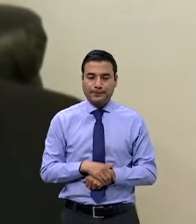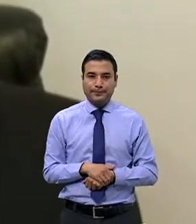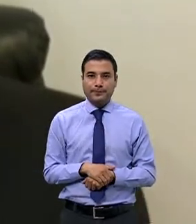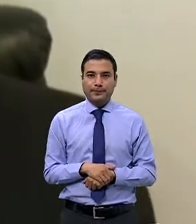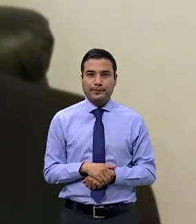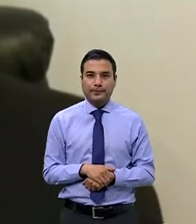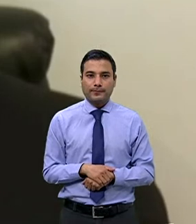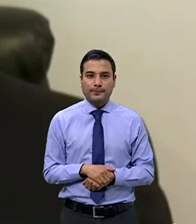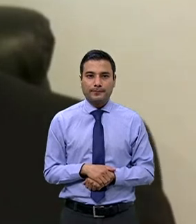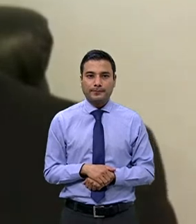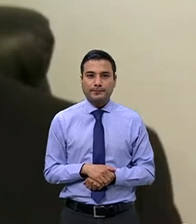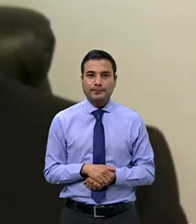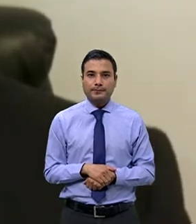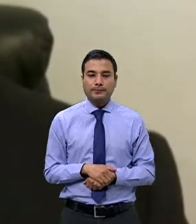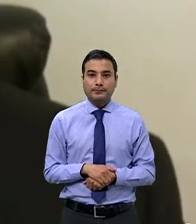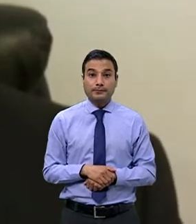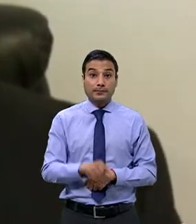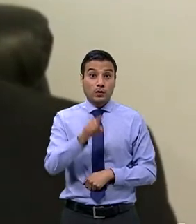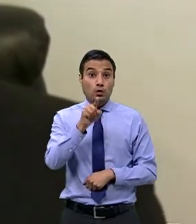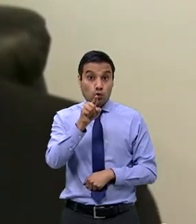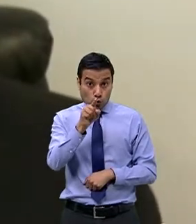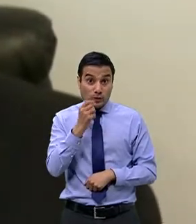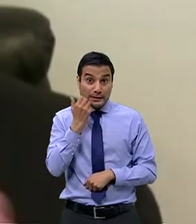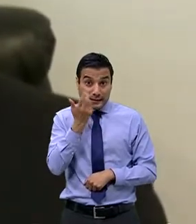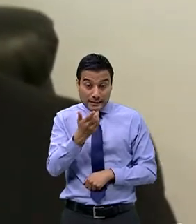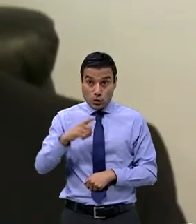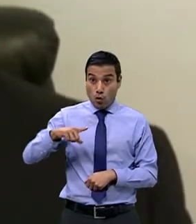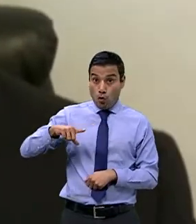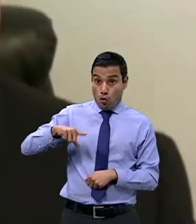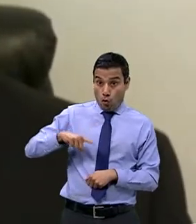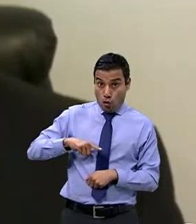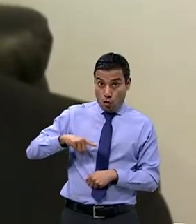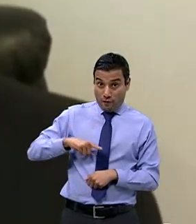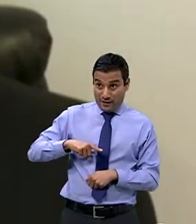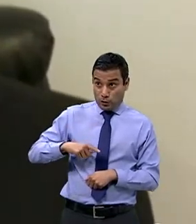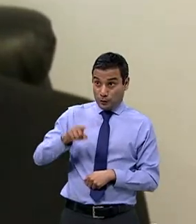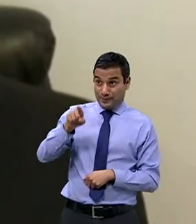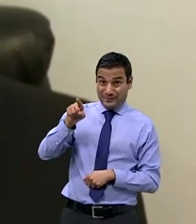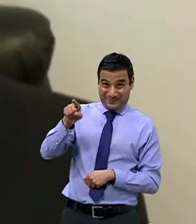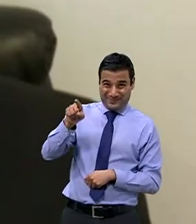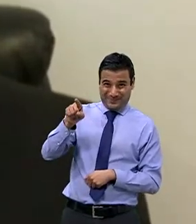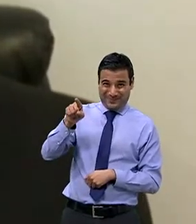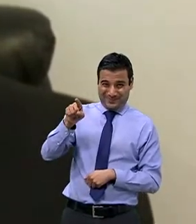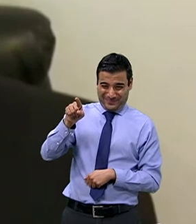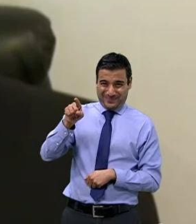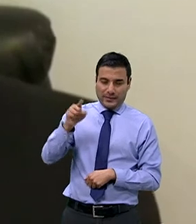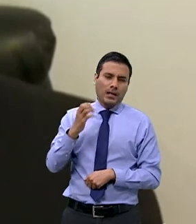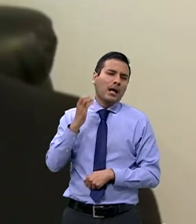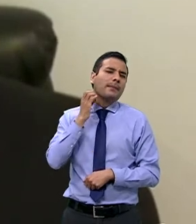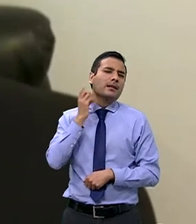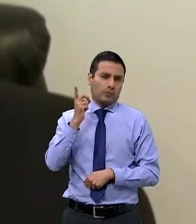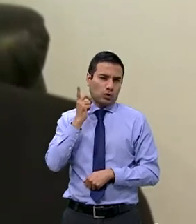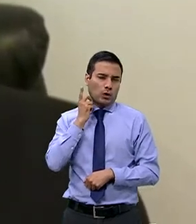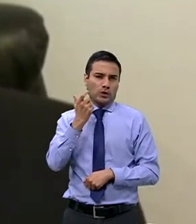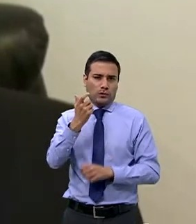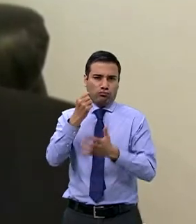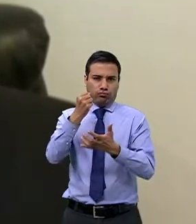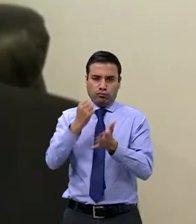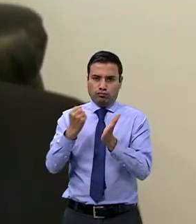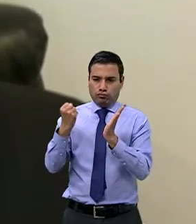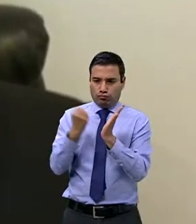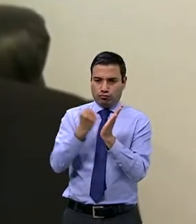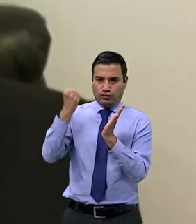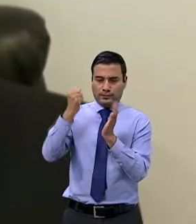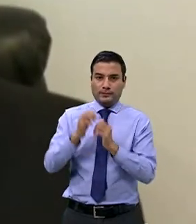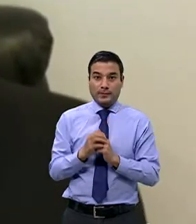si quieren que el gobierno invierta a través del presupuesto aprobado por la cámara diputados en tratamientos para